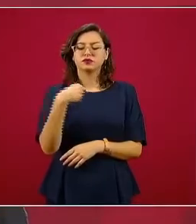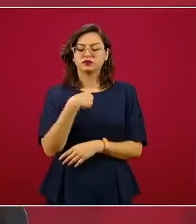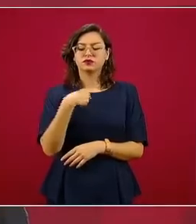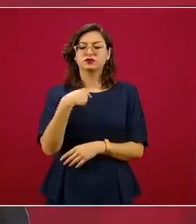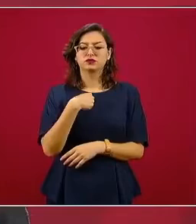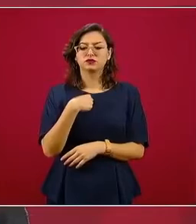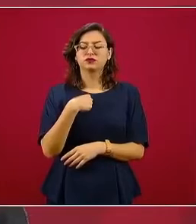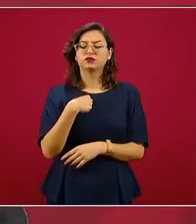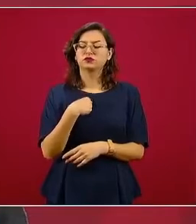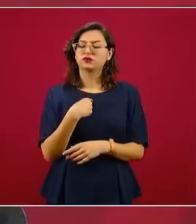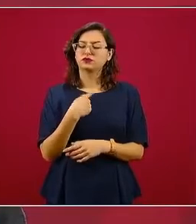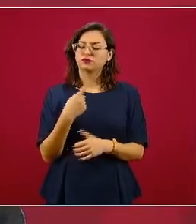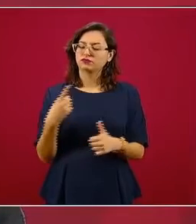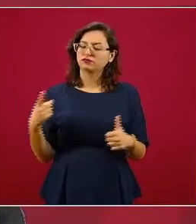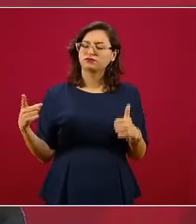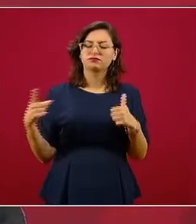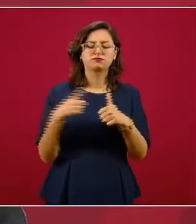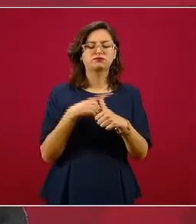mi pésame